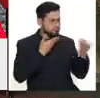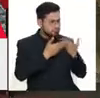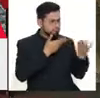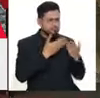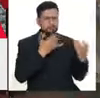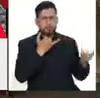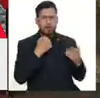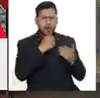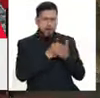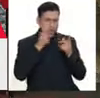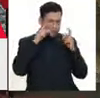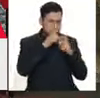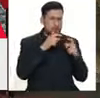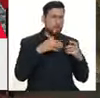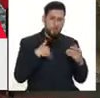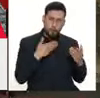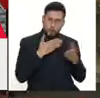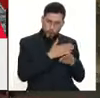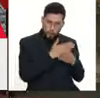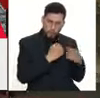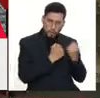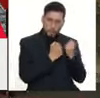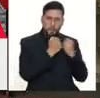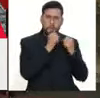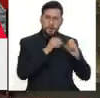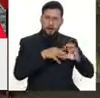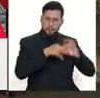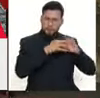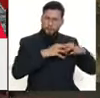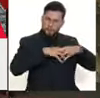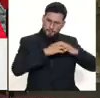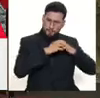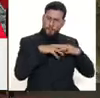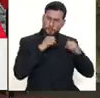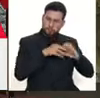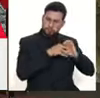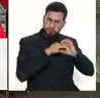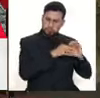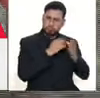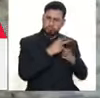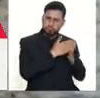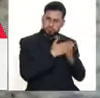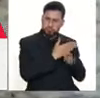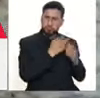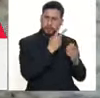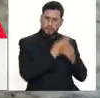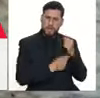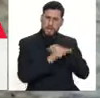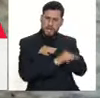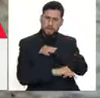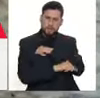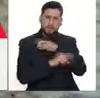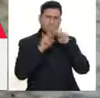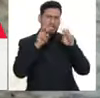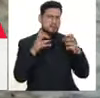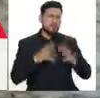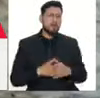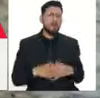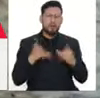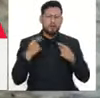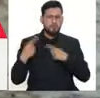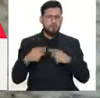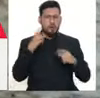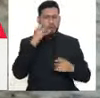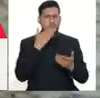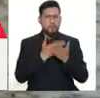a través de decisiones coordinadas, con el fin de afianzar y profundizar la agenda binacional en los temas de mayor incidencia